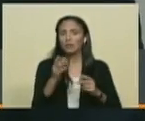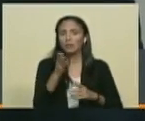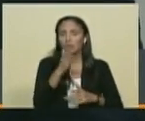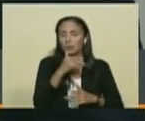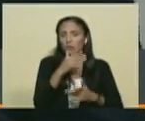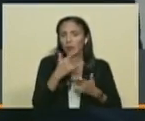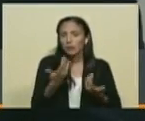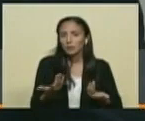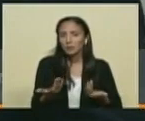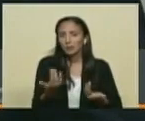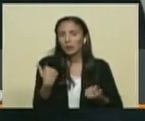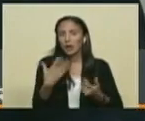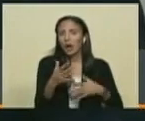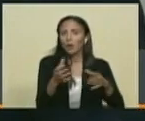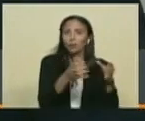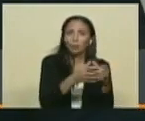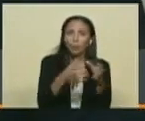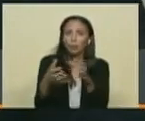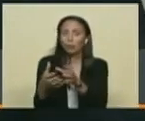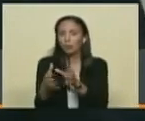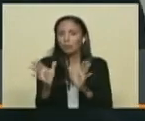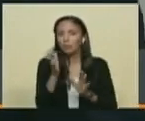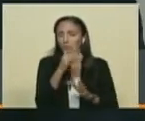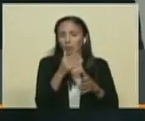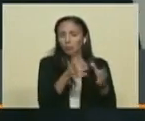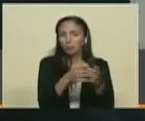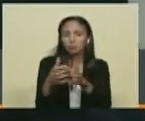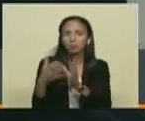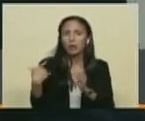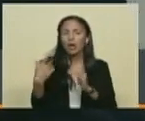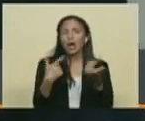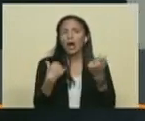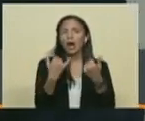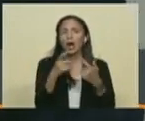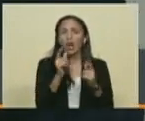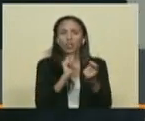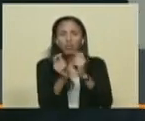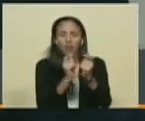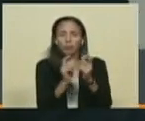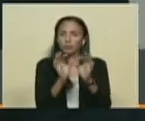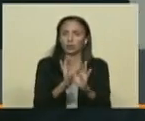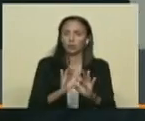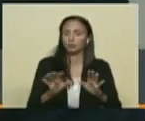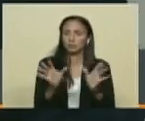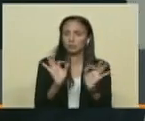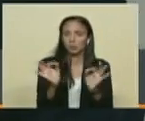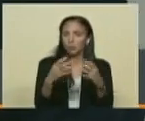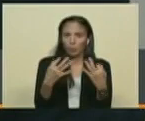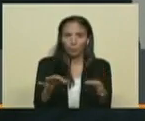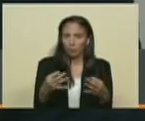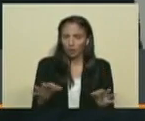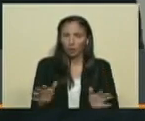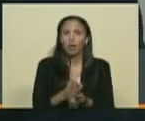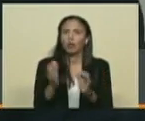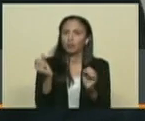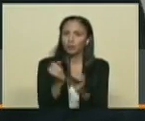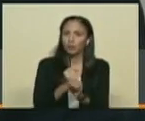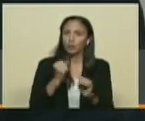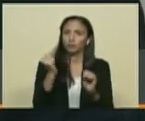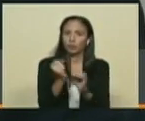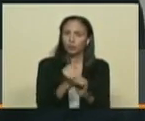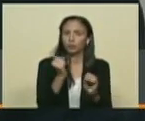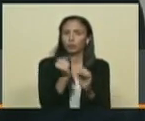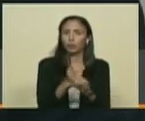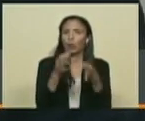de que las partes se intercambien discursos. No, ha habido trabajo